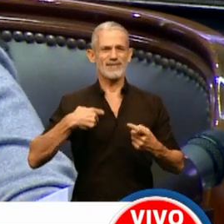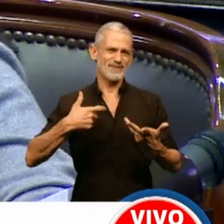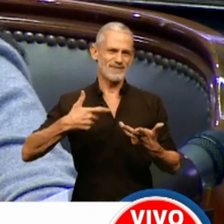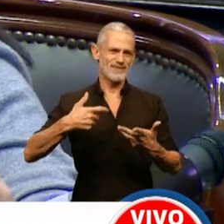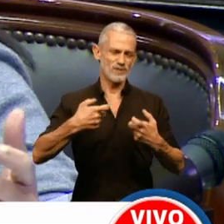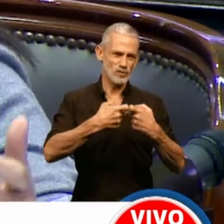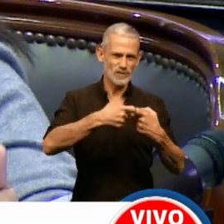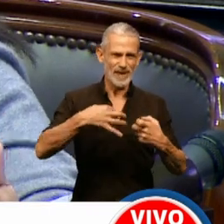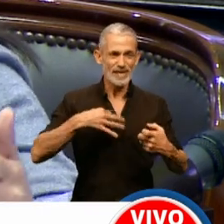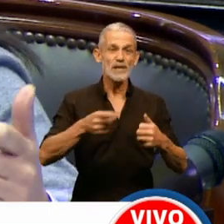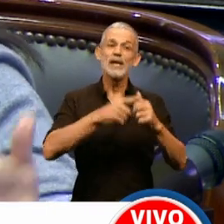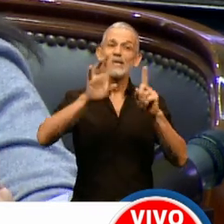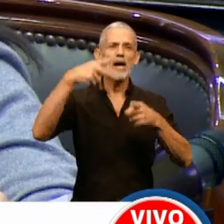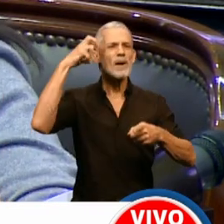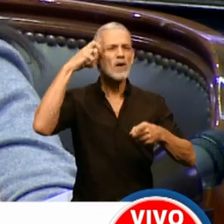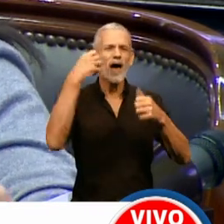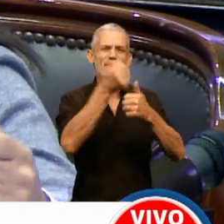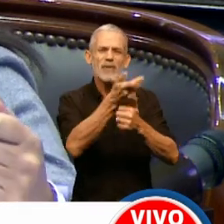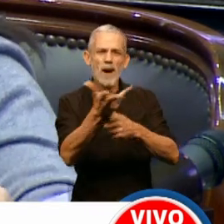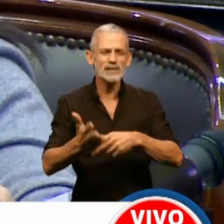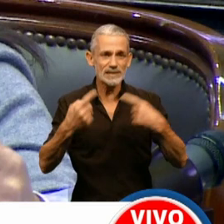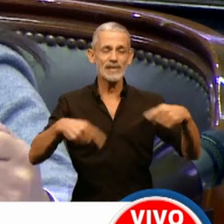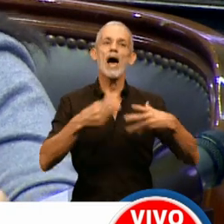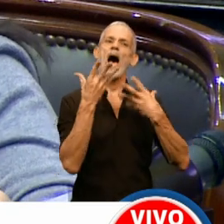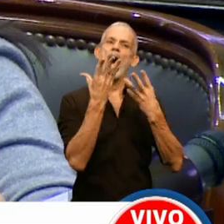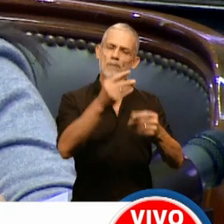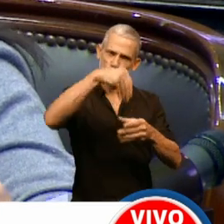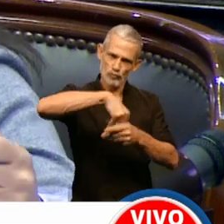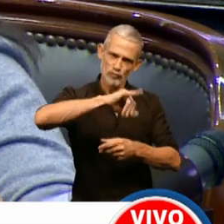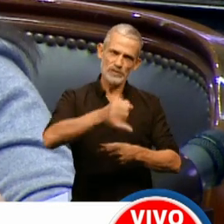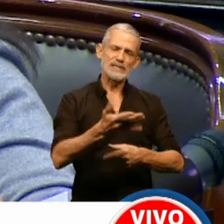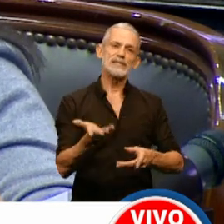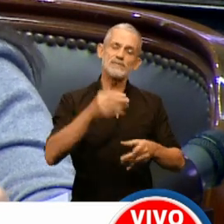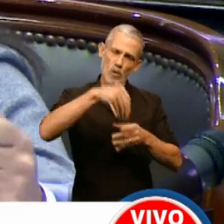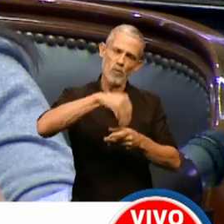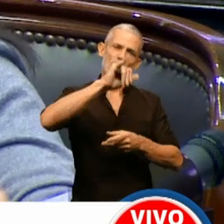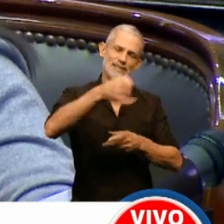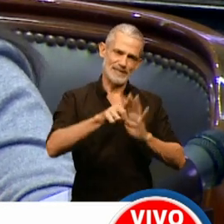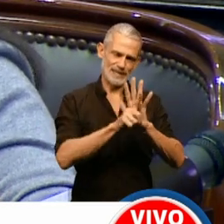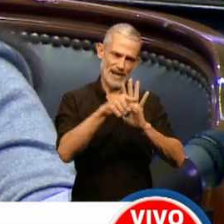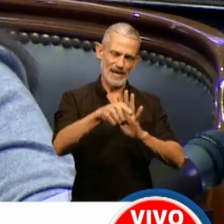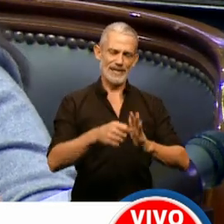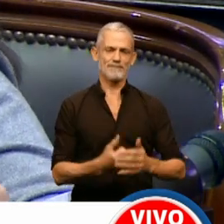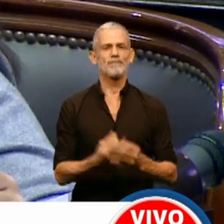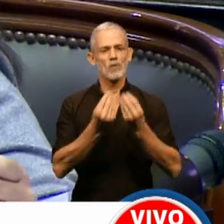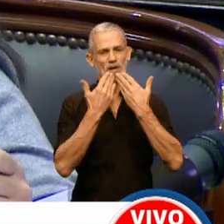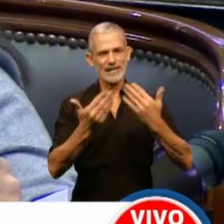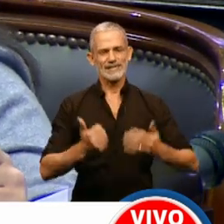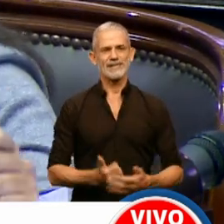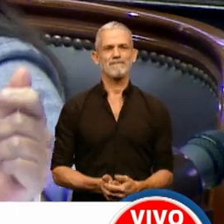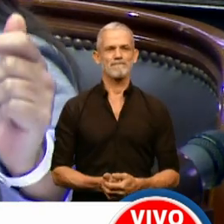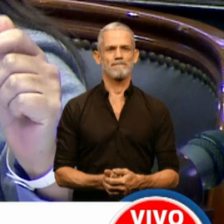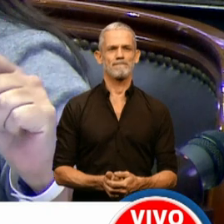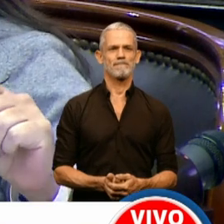y de la ugr diversidad apoyamos esta ley y la votamos afirmativamente gracias señor